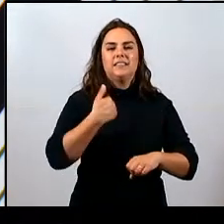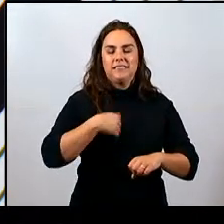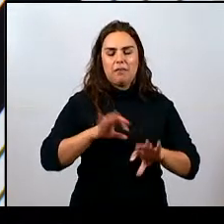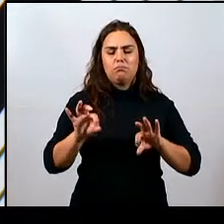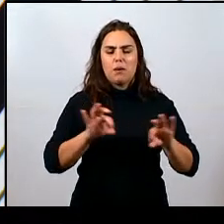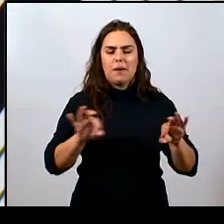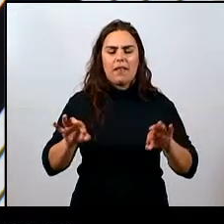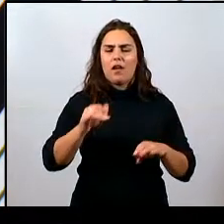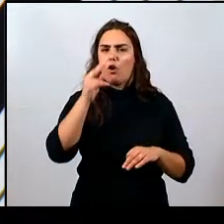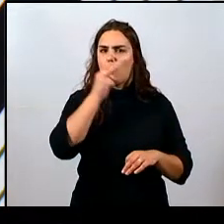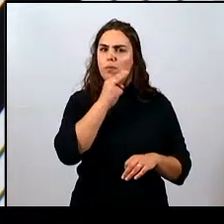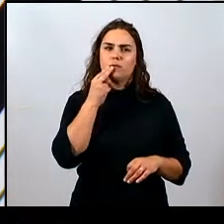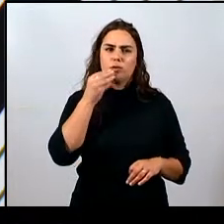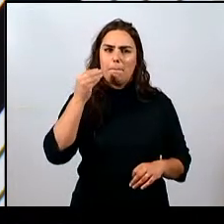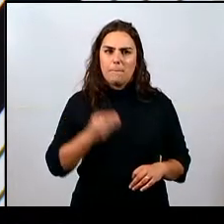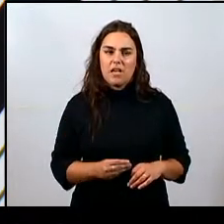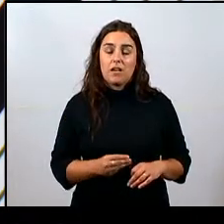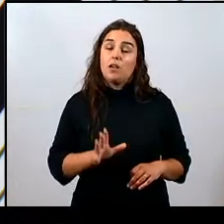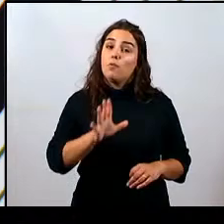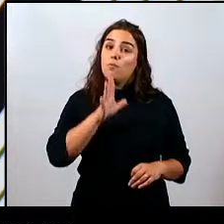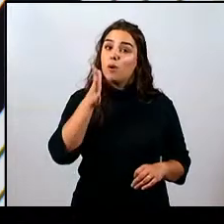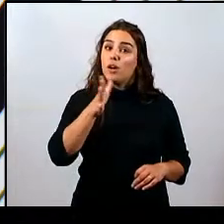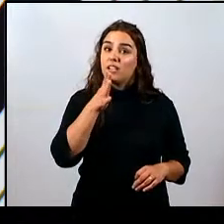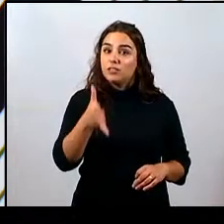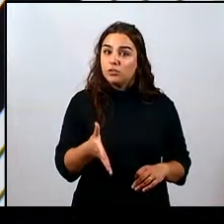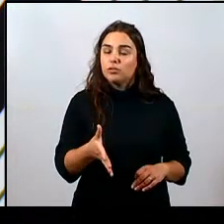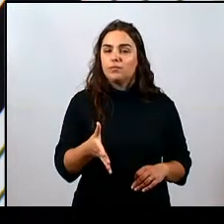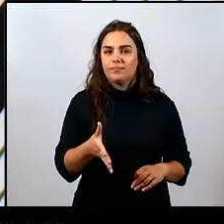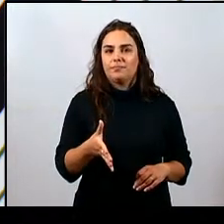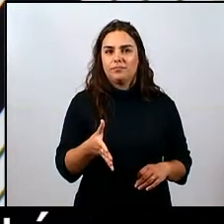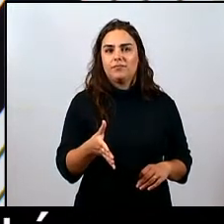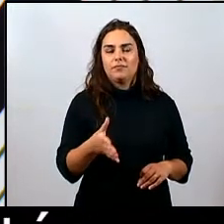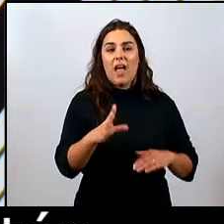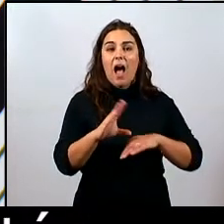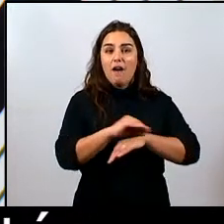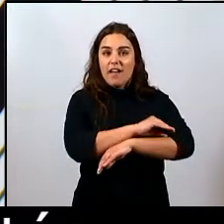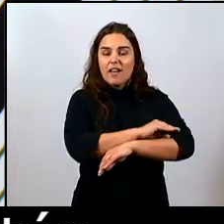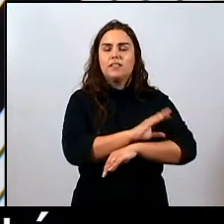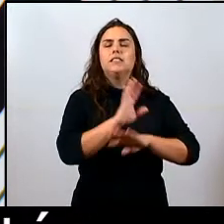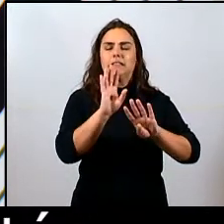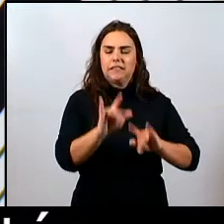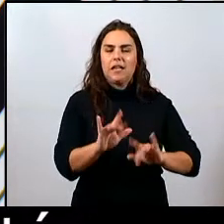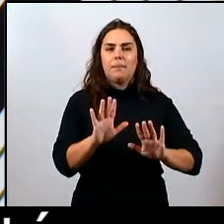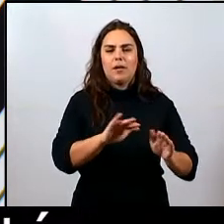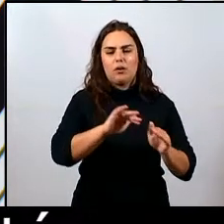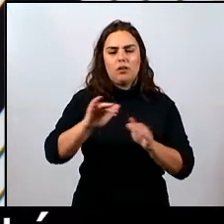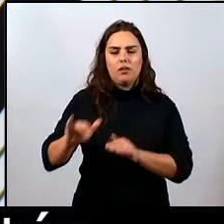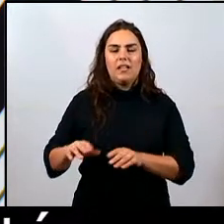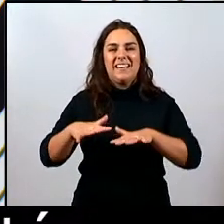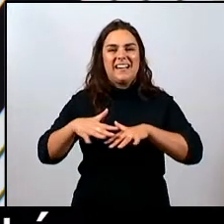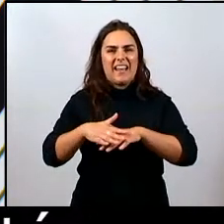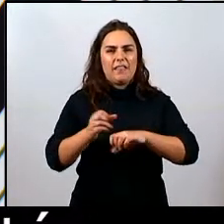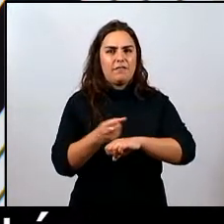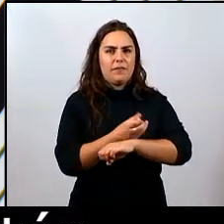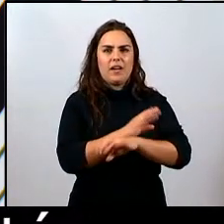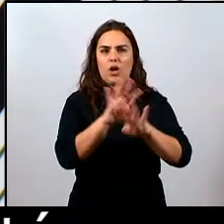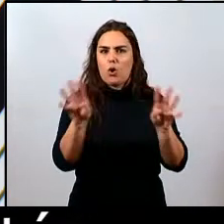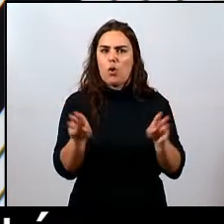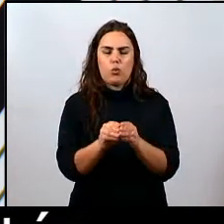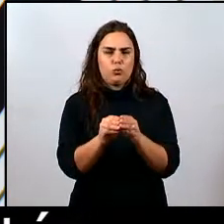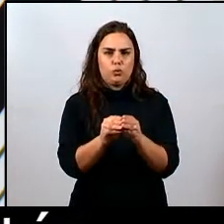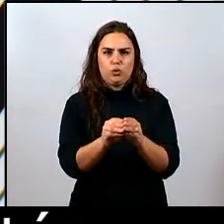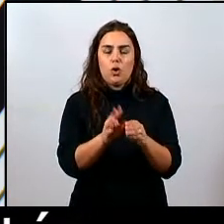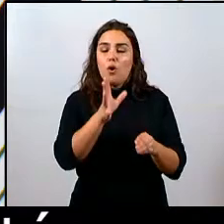altamente comprometidas. Por eso, además de poner los ojos en el AVE, lo estamos haciendo en la red ferroviaria en su conjunto, porque no hay derecho a que